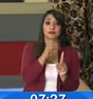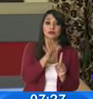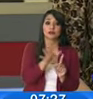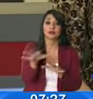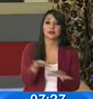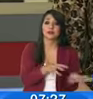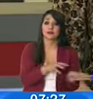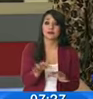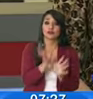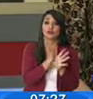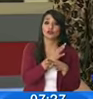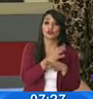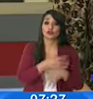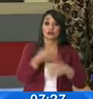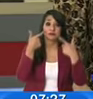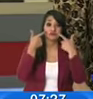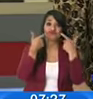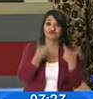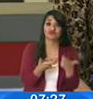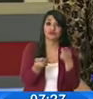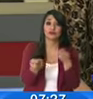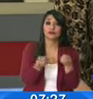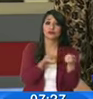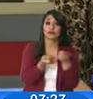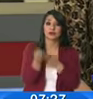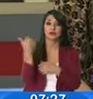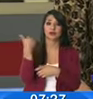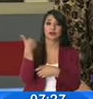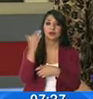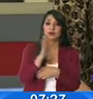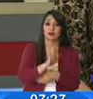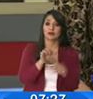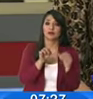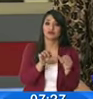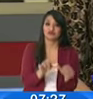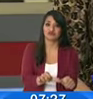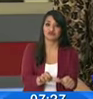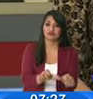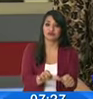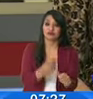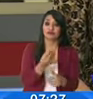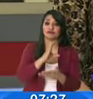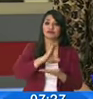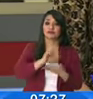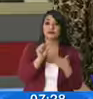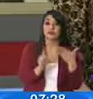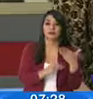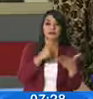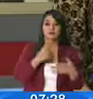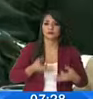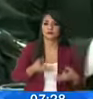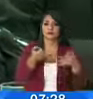sus obligaciones de vigilancia, control y garantía de la estabilidad y solidez del sistema financiero.